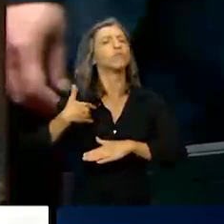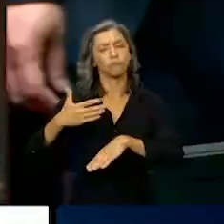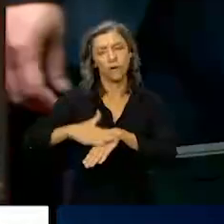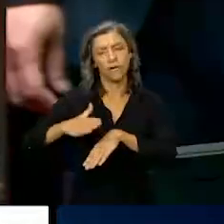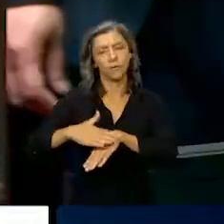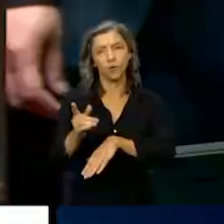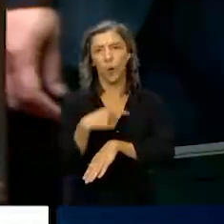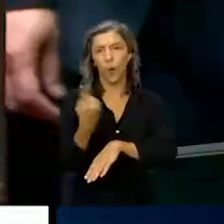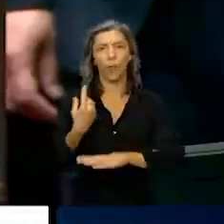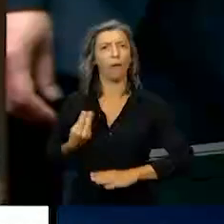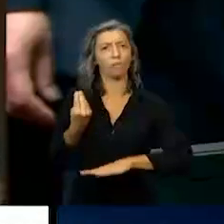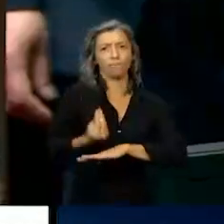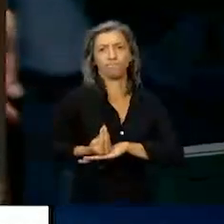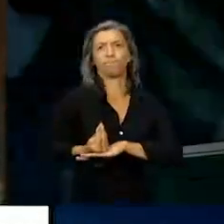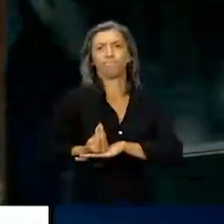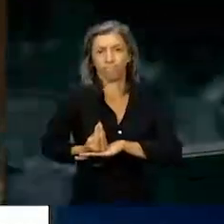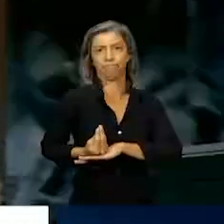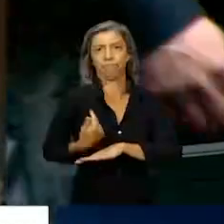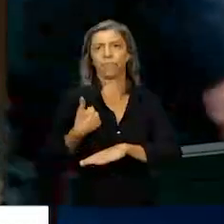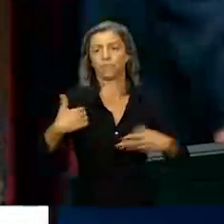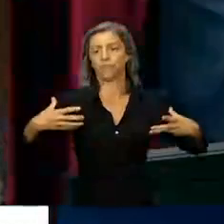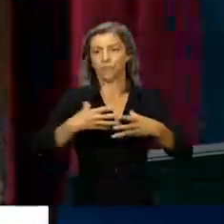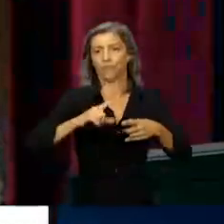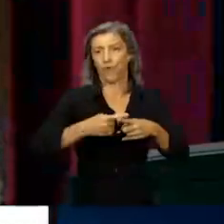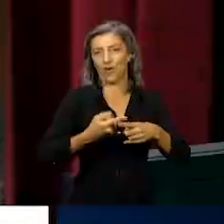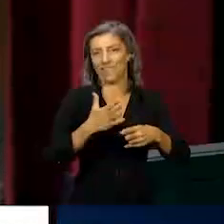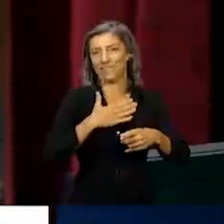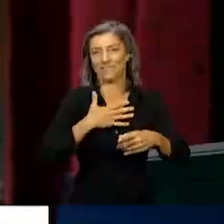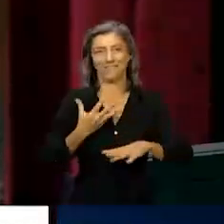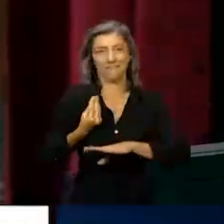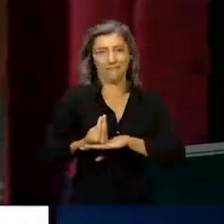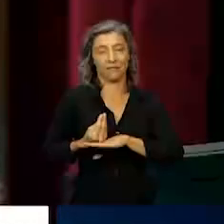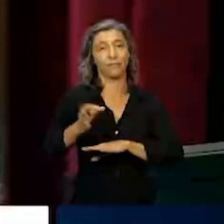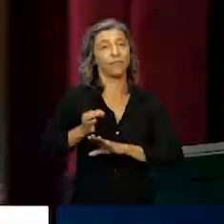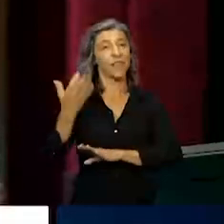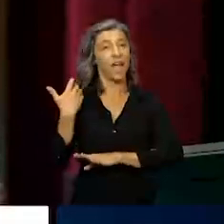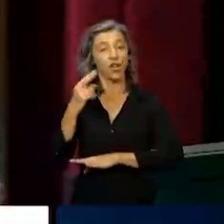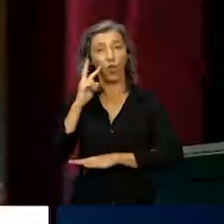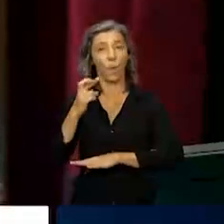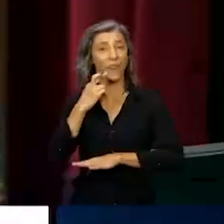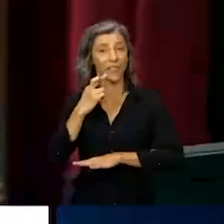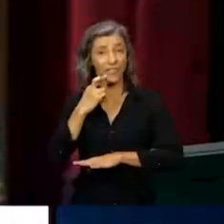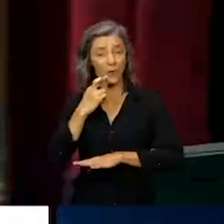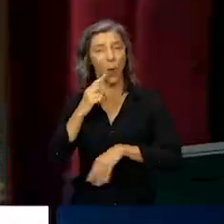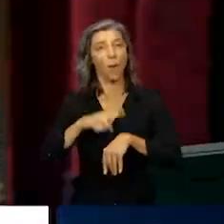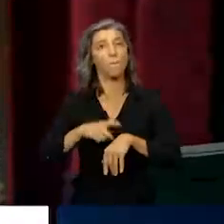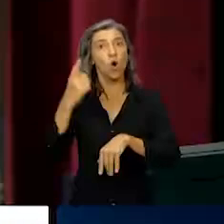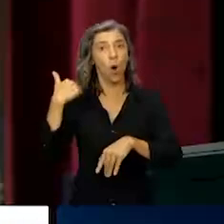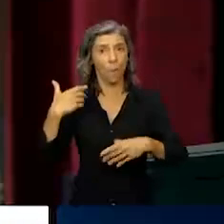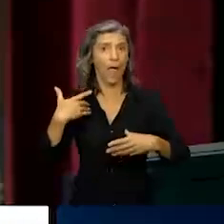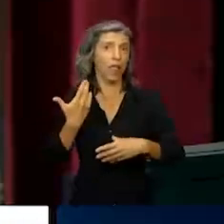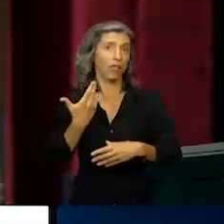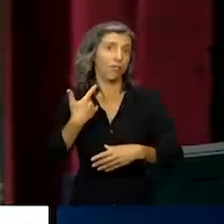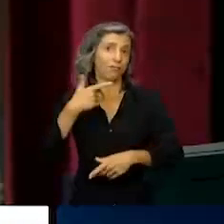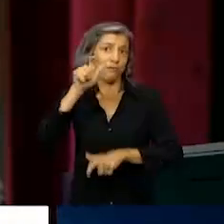en representación de nuestro espacio político, que en el año 2019 fue electo a través del